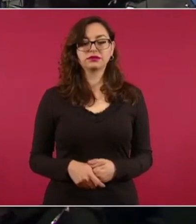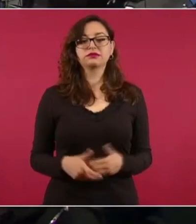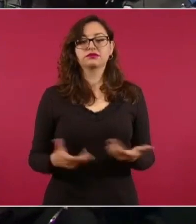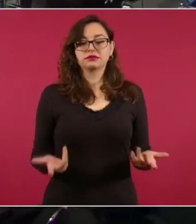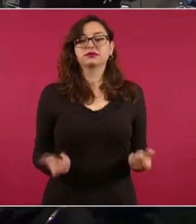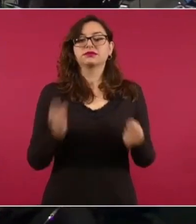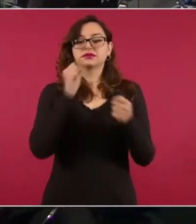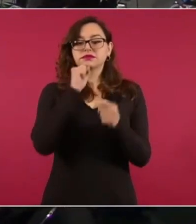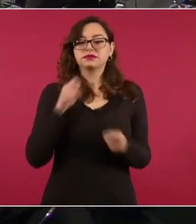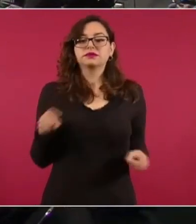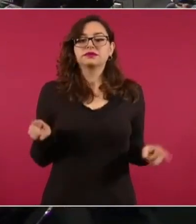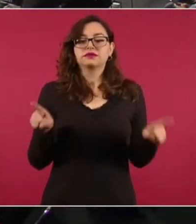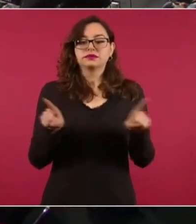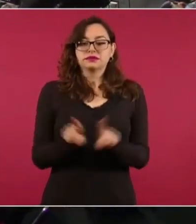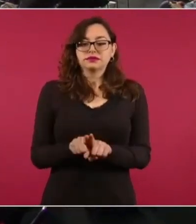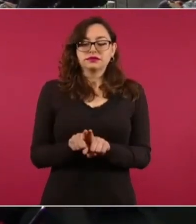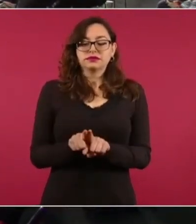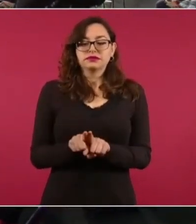nivel